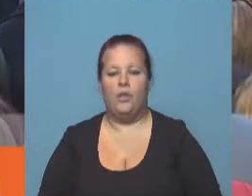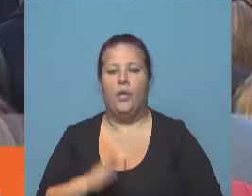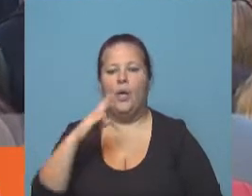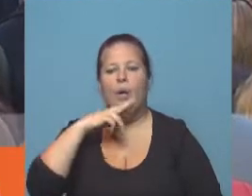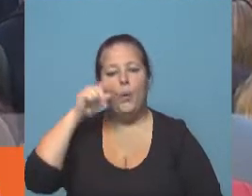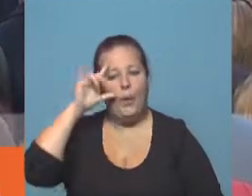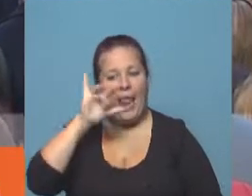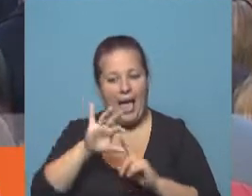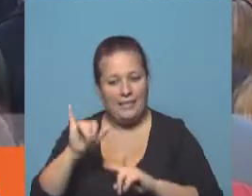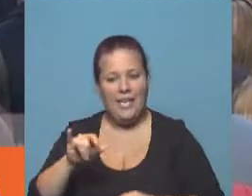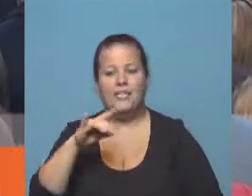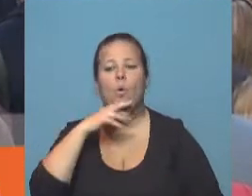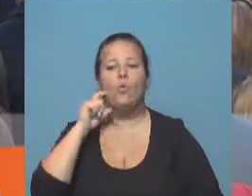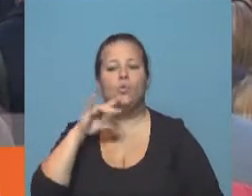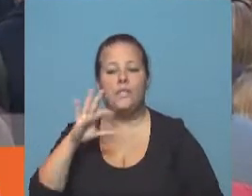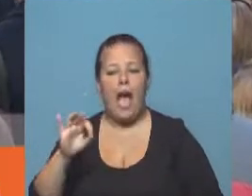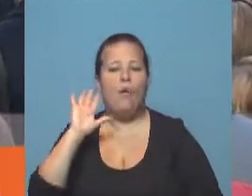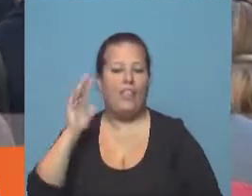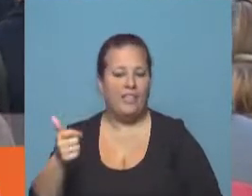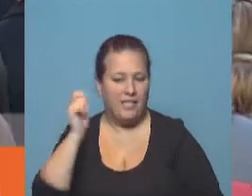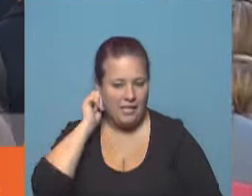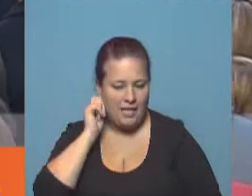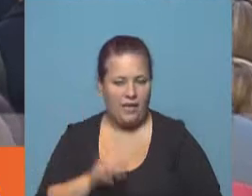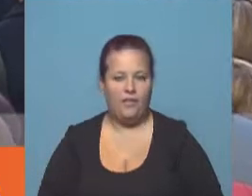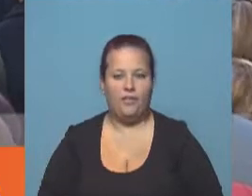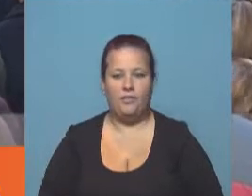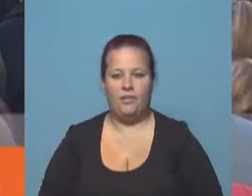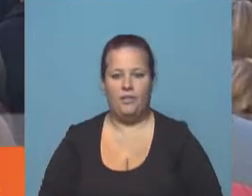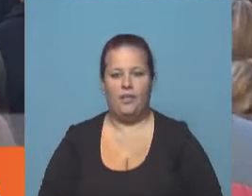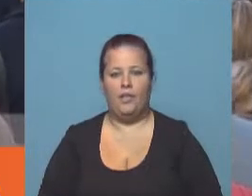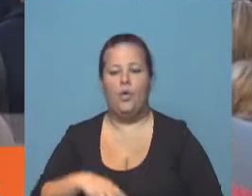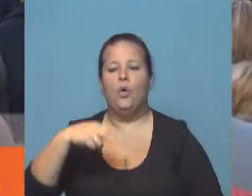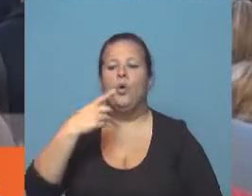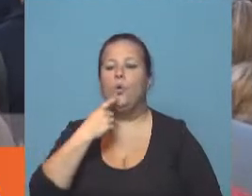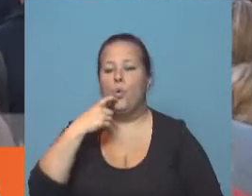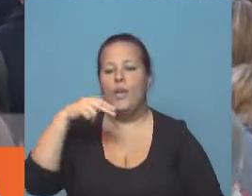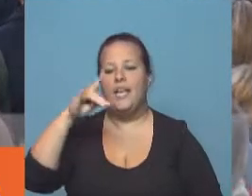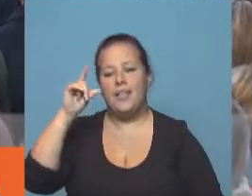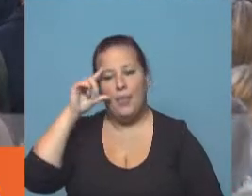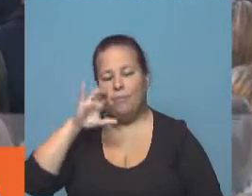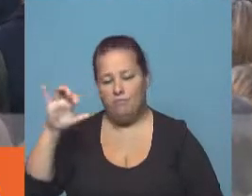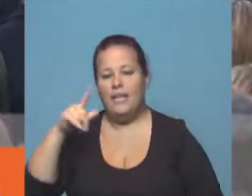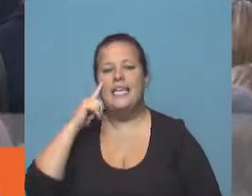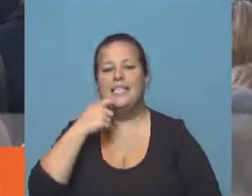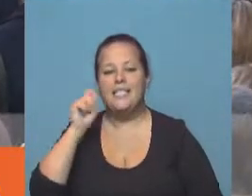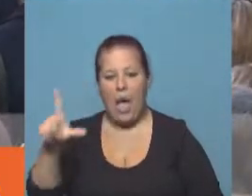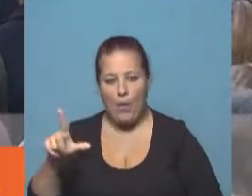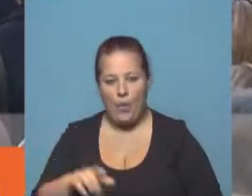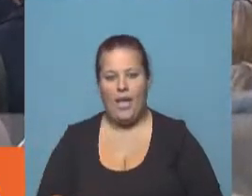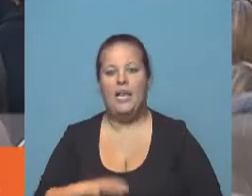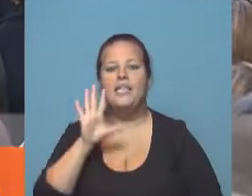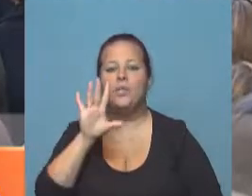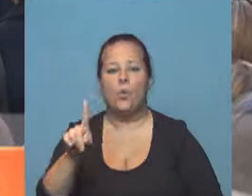Velázquez Gustavo Daniel, 16 años. Presente. Núñez de Velázquez Isabel Victoria,